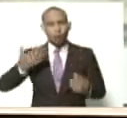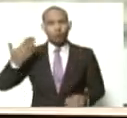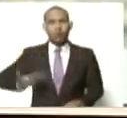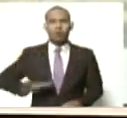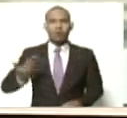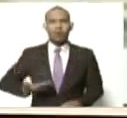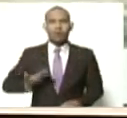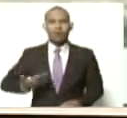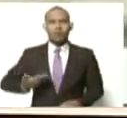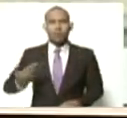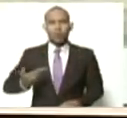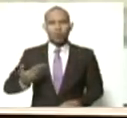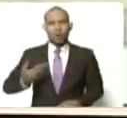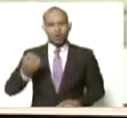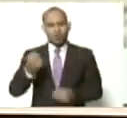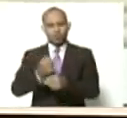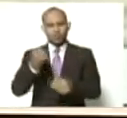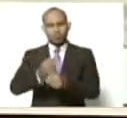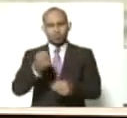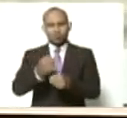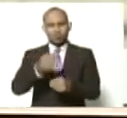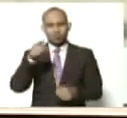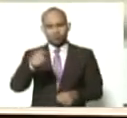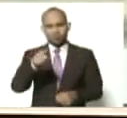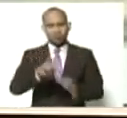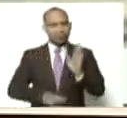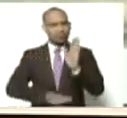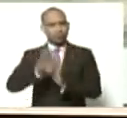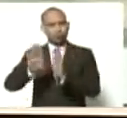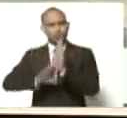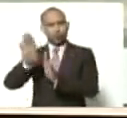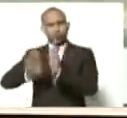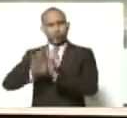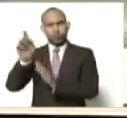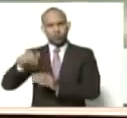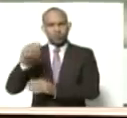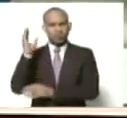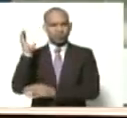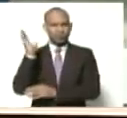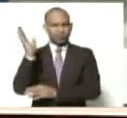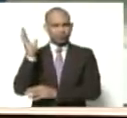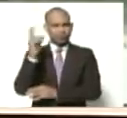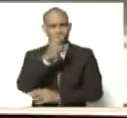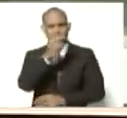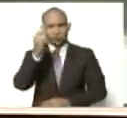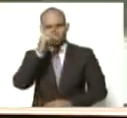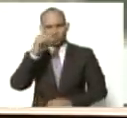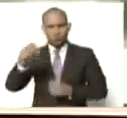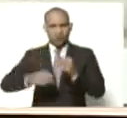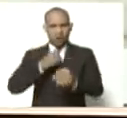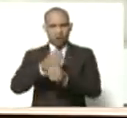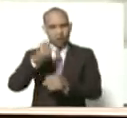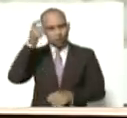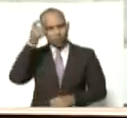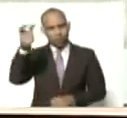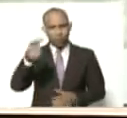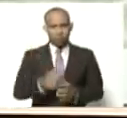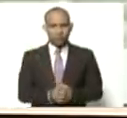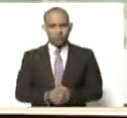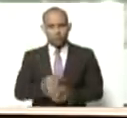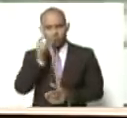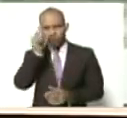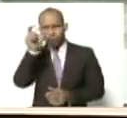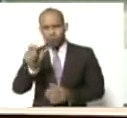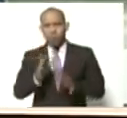favorables, complementarios, colaterales del impulso de este Congreso Bicentenario de los Pueblos. Edinson, explícale un